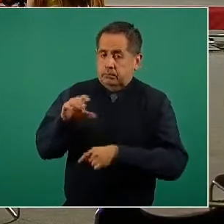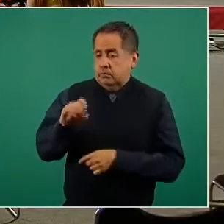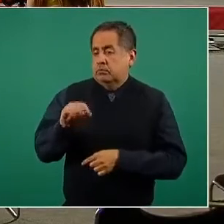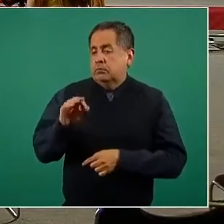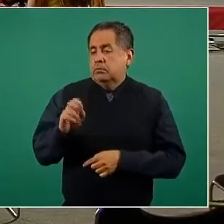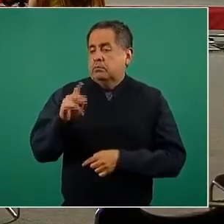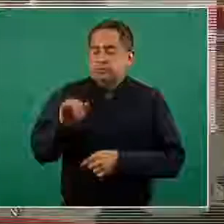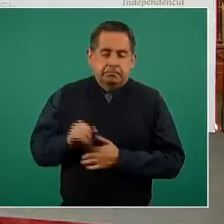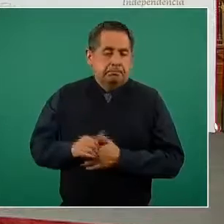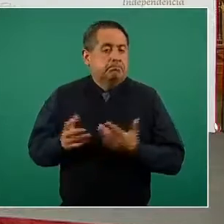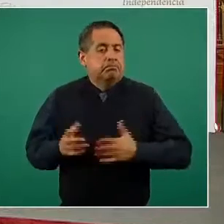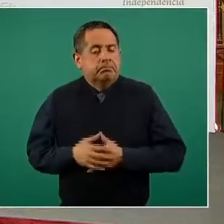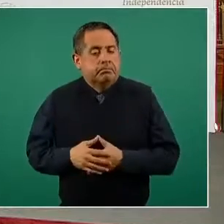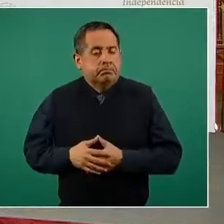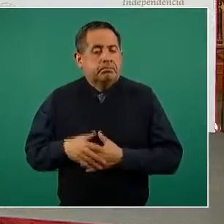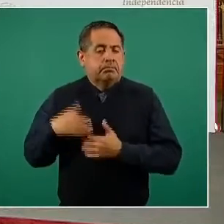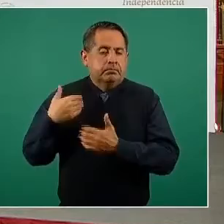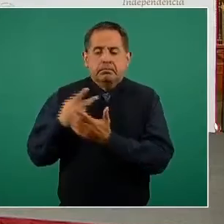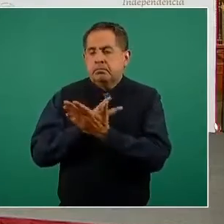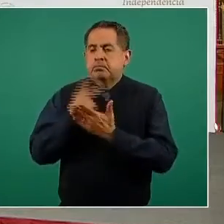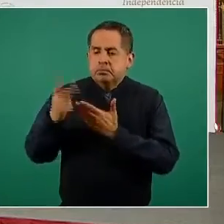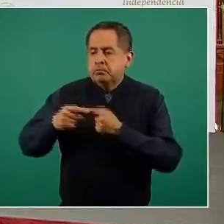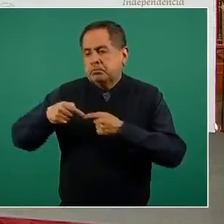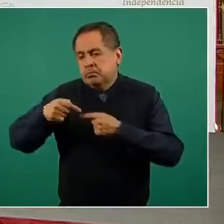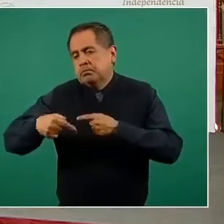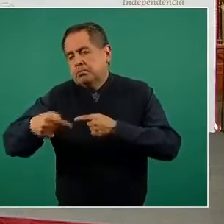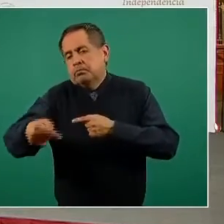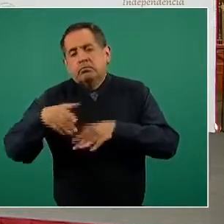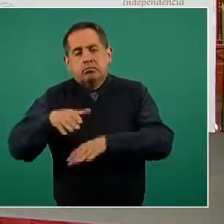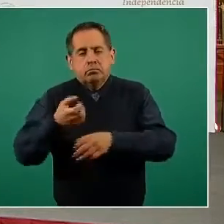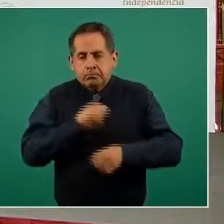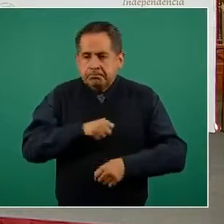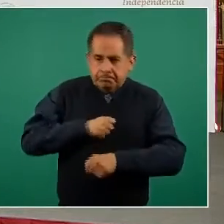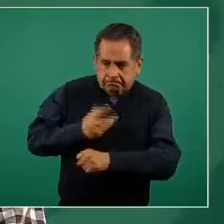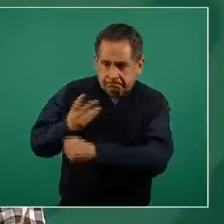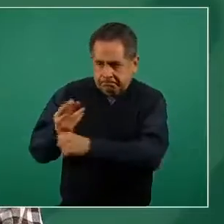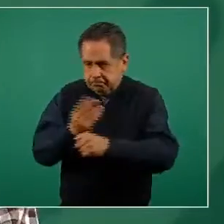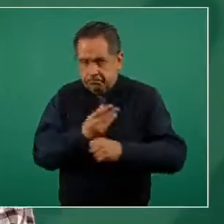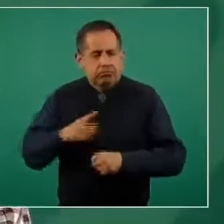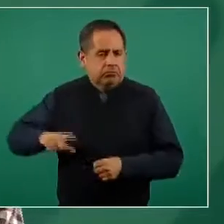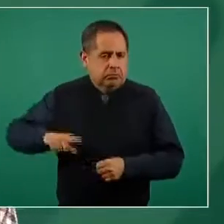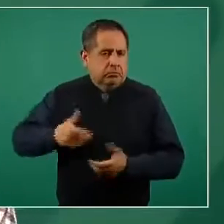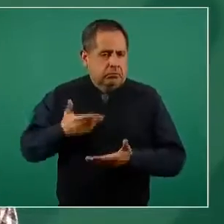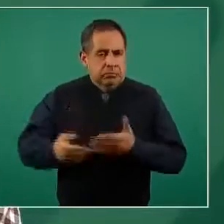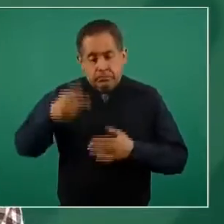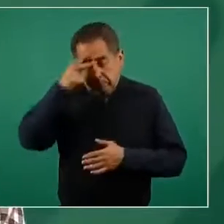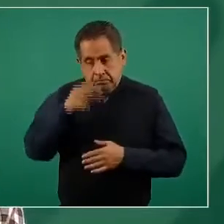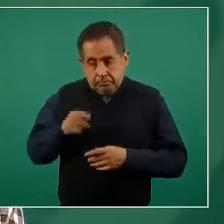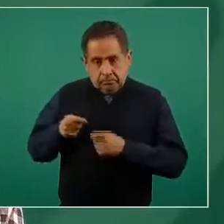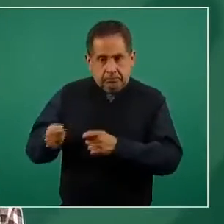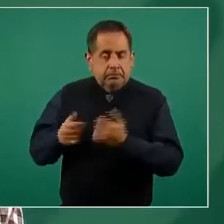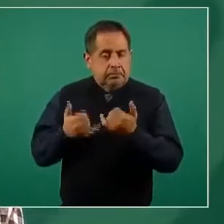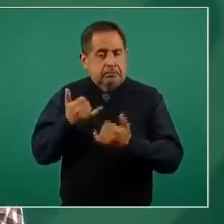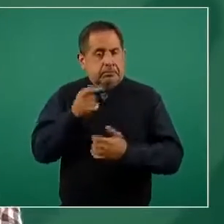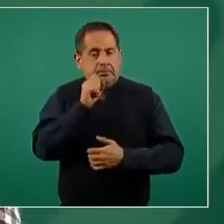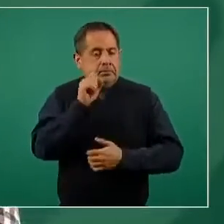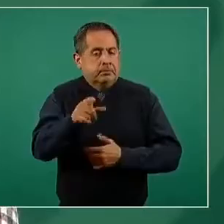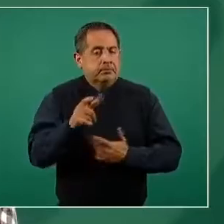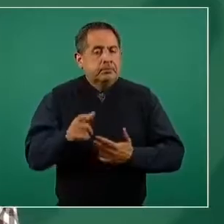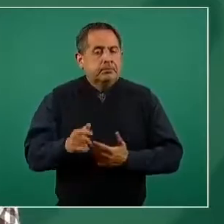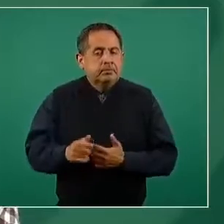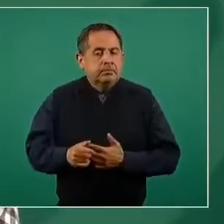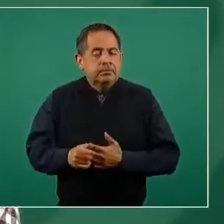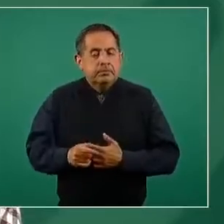Entonces, eso es parte del programa sectorial de salud del gobierno actual, y para